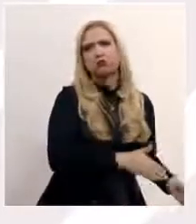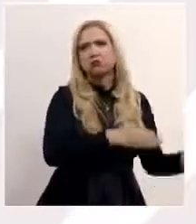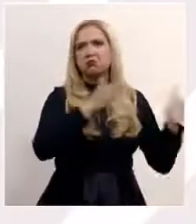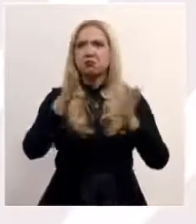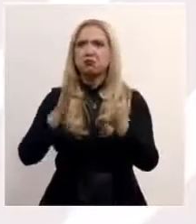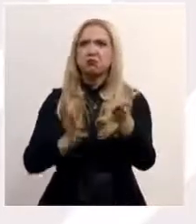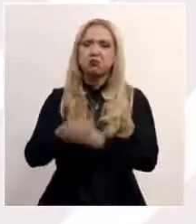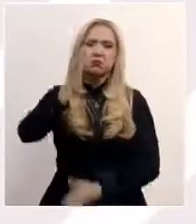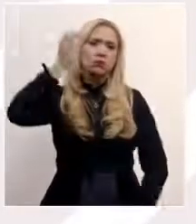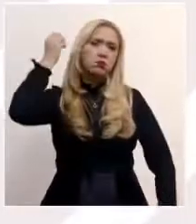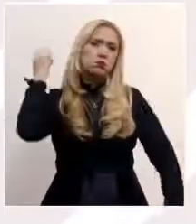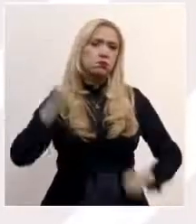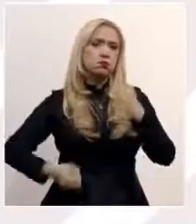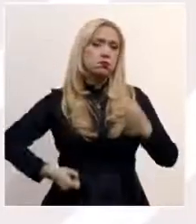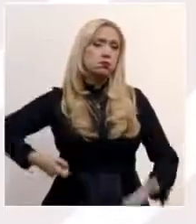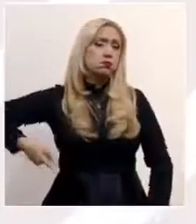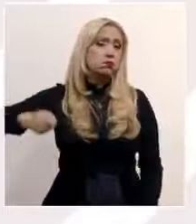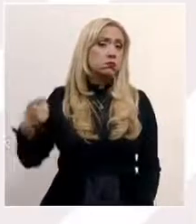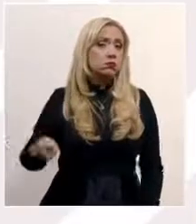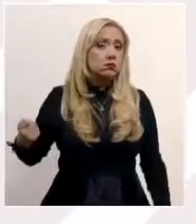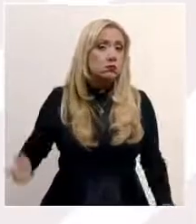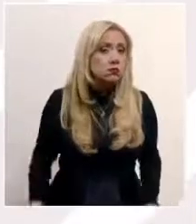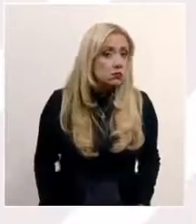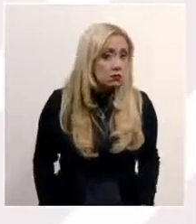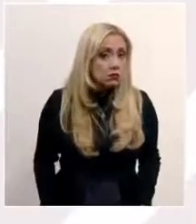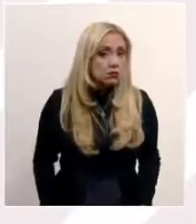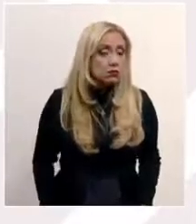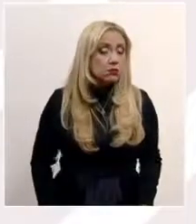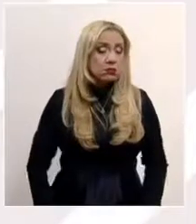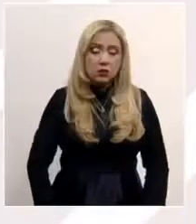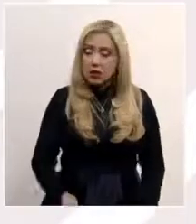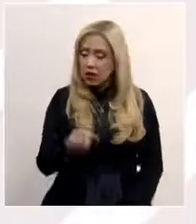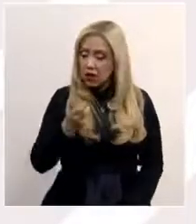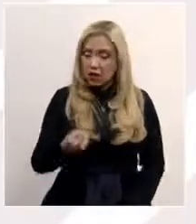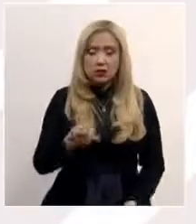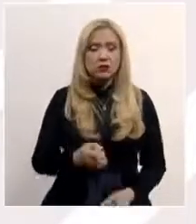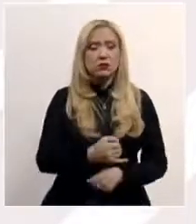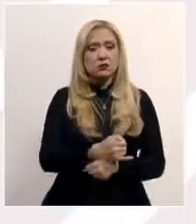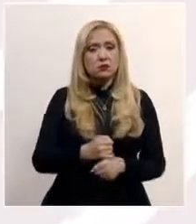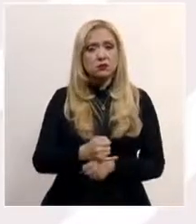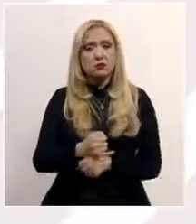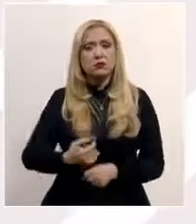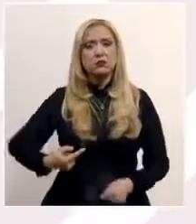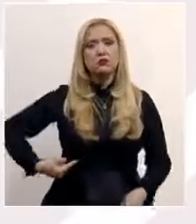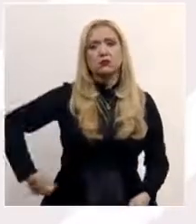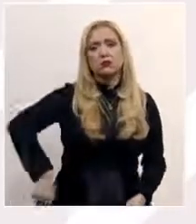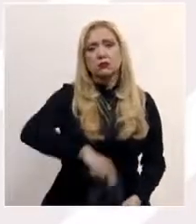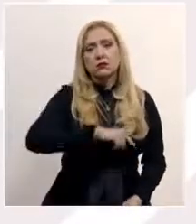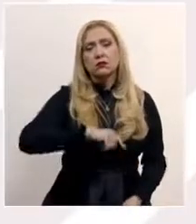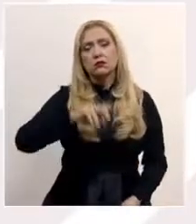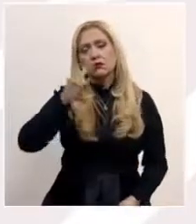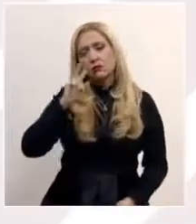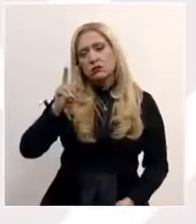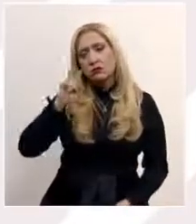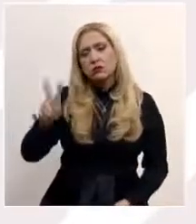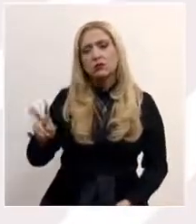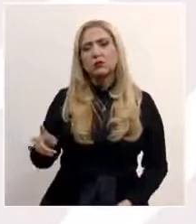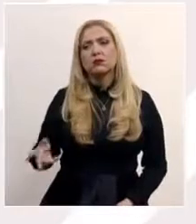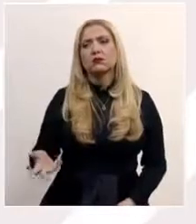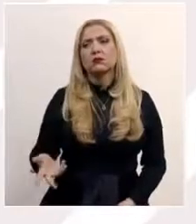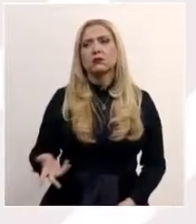tratamos de hacer, pues es, bueno, a partir de las investigaciones que hacemos y también de esto que tú mencionabas, de